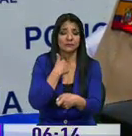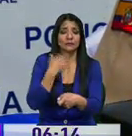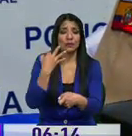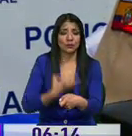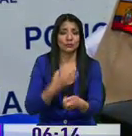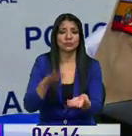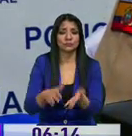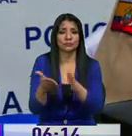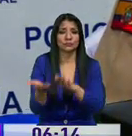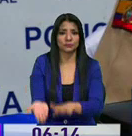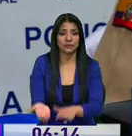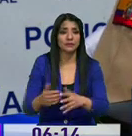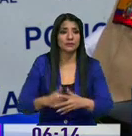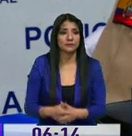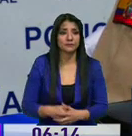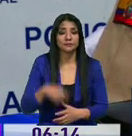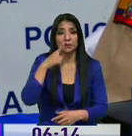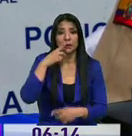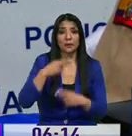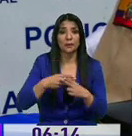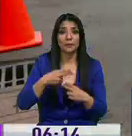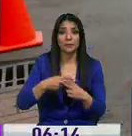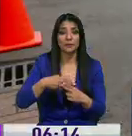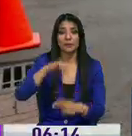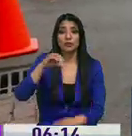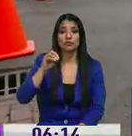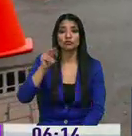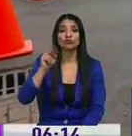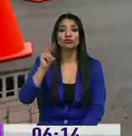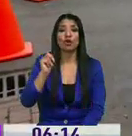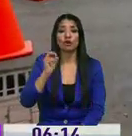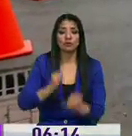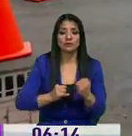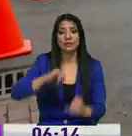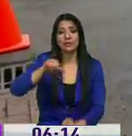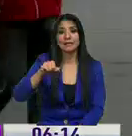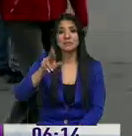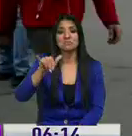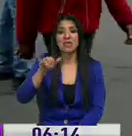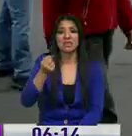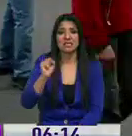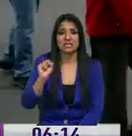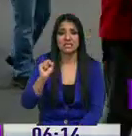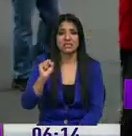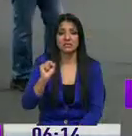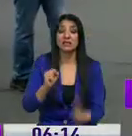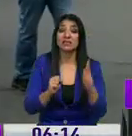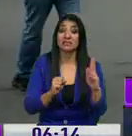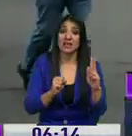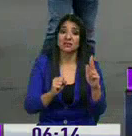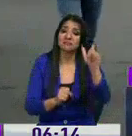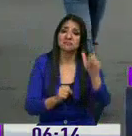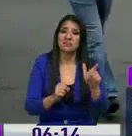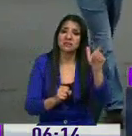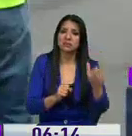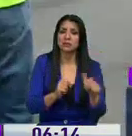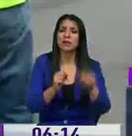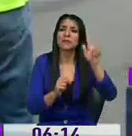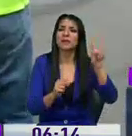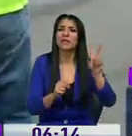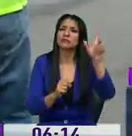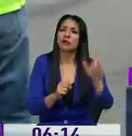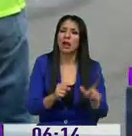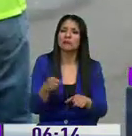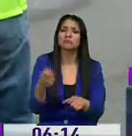pierde la vida un hombre es jiménez en miento yo al parecer y un jiménez estuvo junto a tres venezolanos trabajando como comerciante los